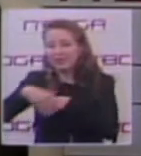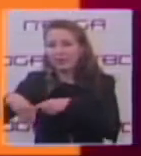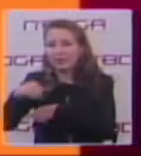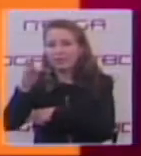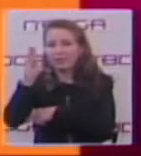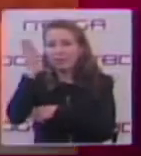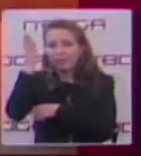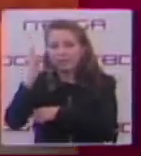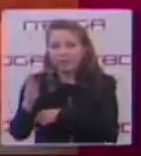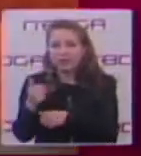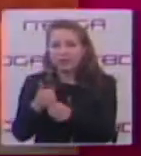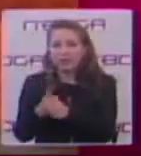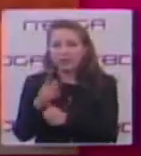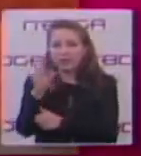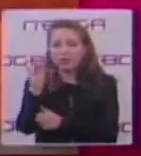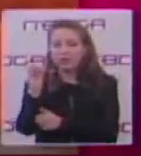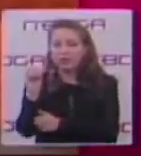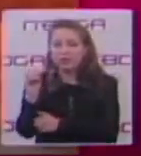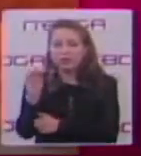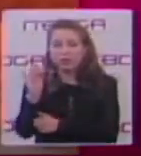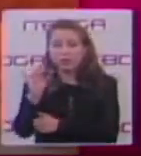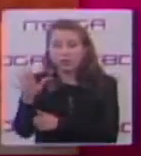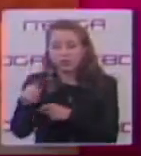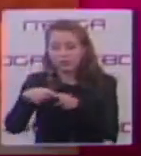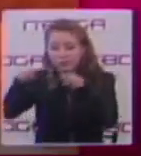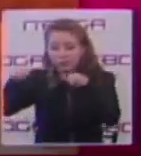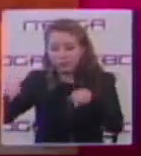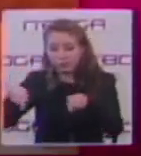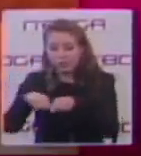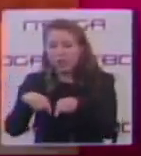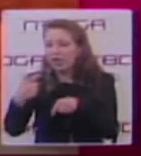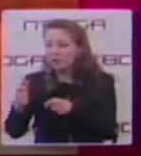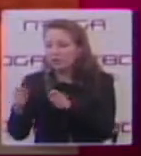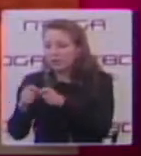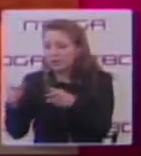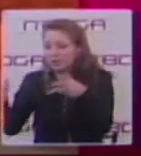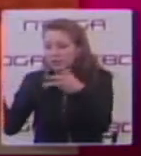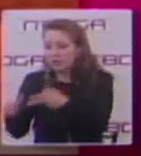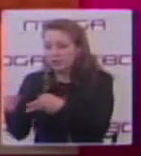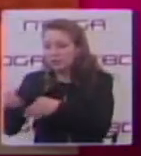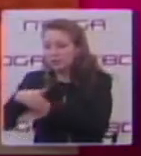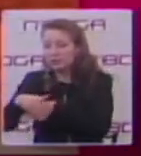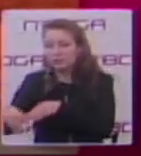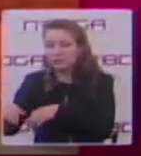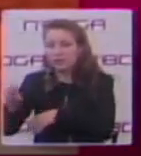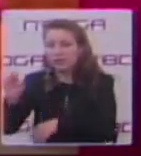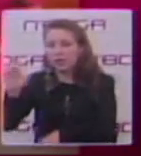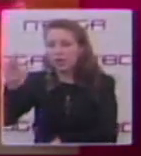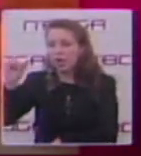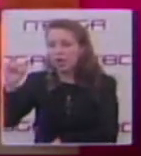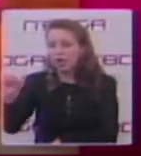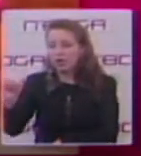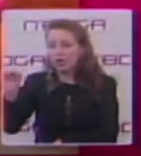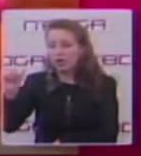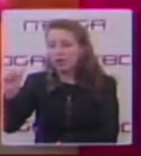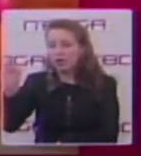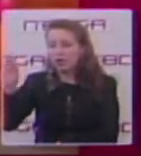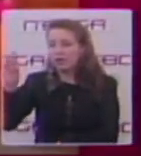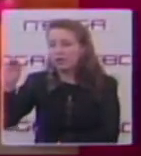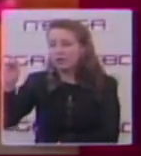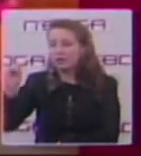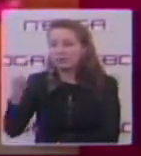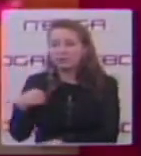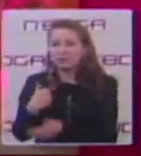tiene alrededor de 85 metros cuadrados, y otro más pequeño en la Avenida Eloy Alfaro y Portugal, que tiene alrededor